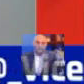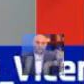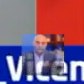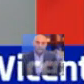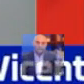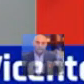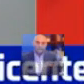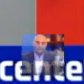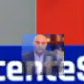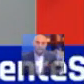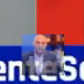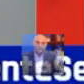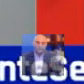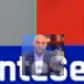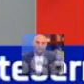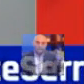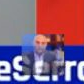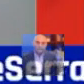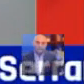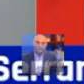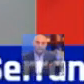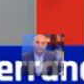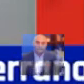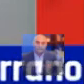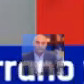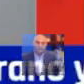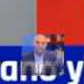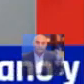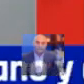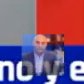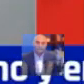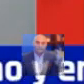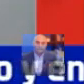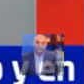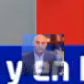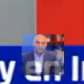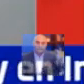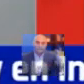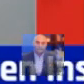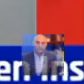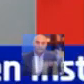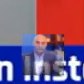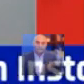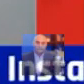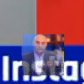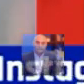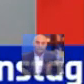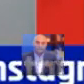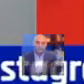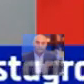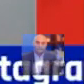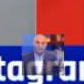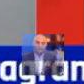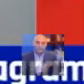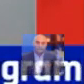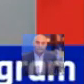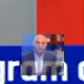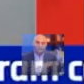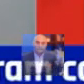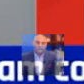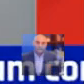de la oposición, y tal pareciera que también, como tú glosaste hace un momento, a personajes